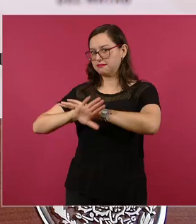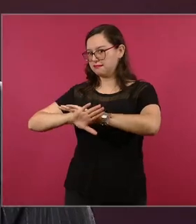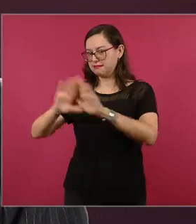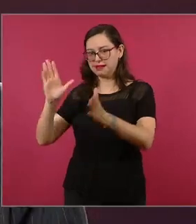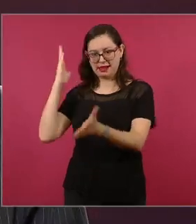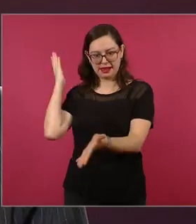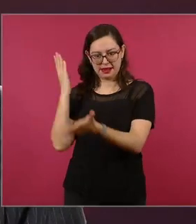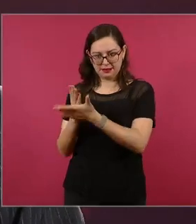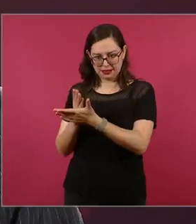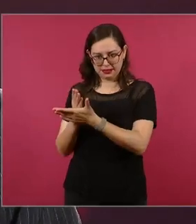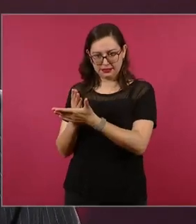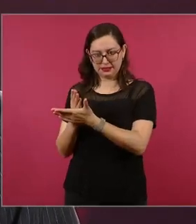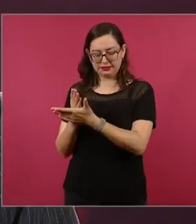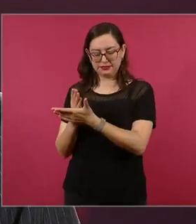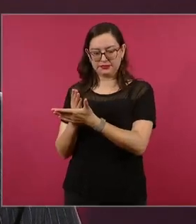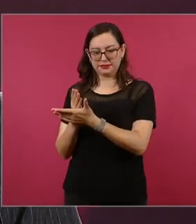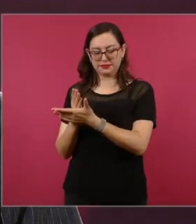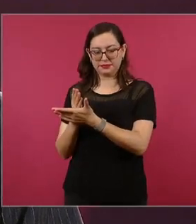Todo eso que hicieron.